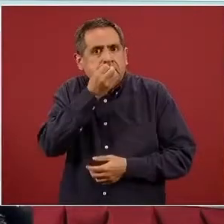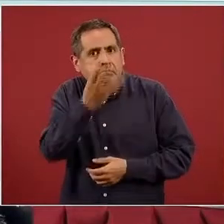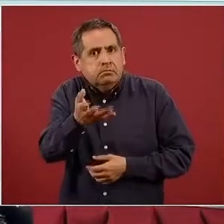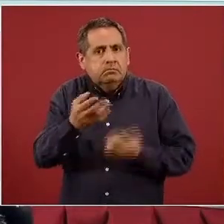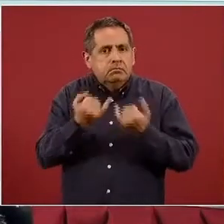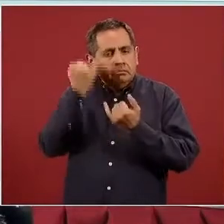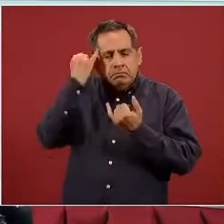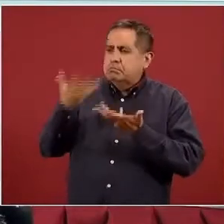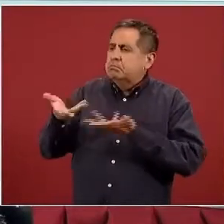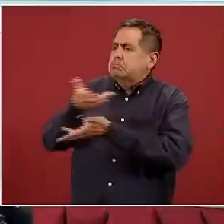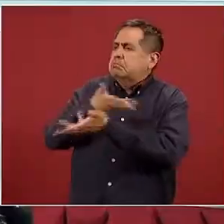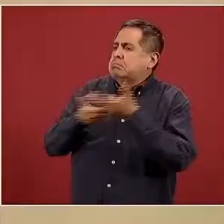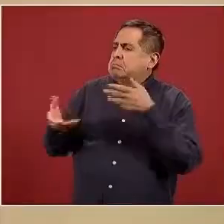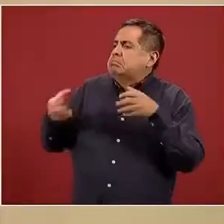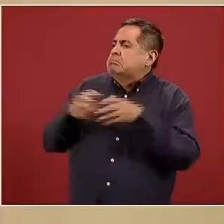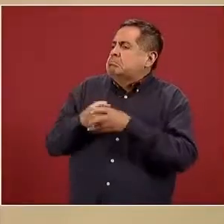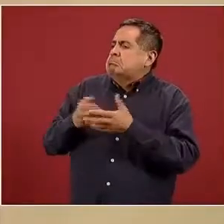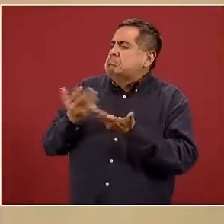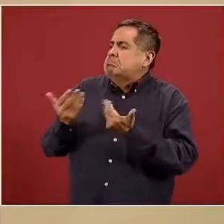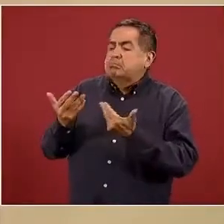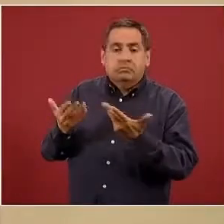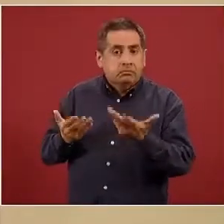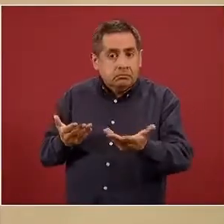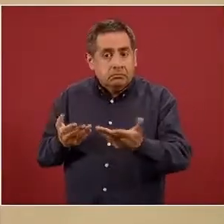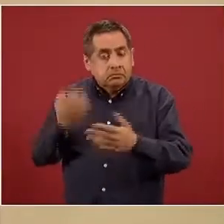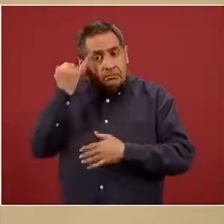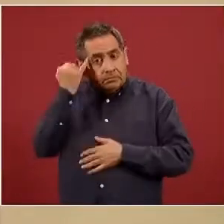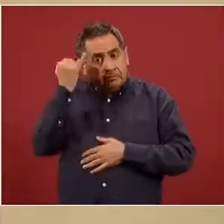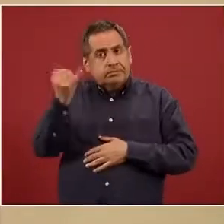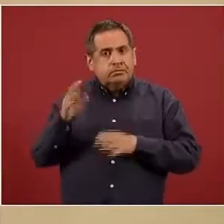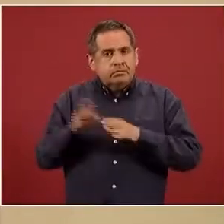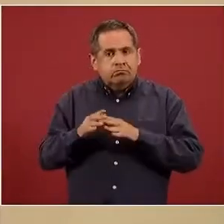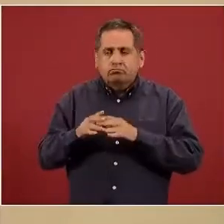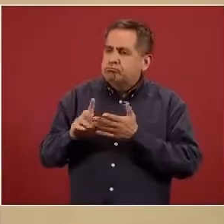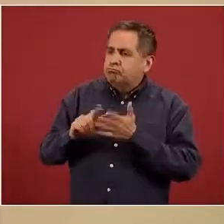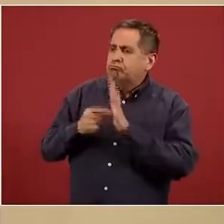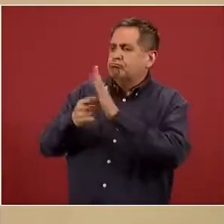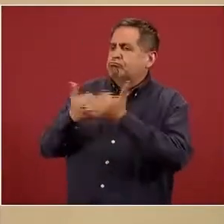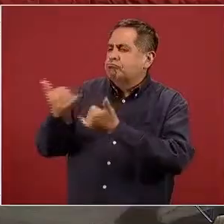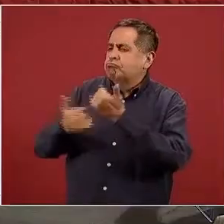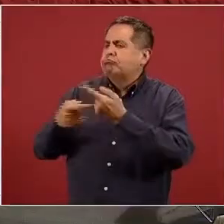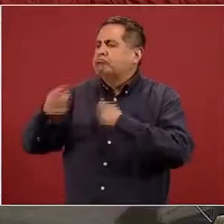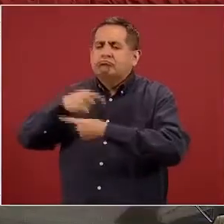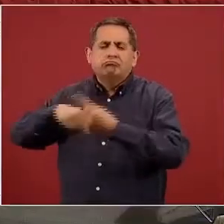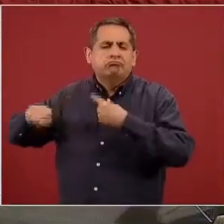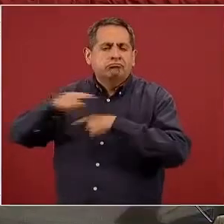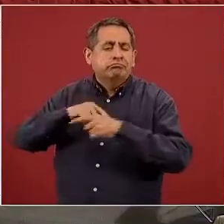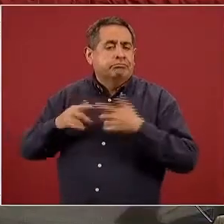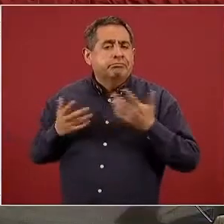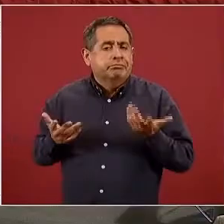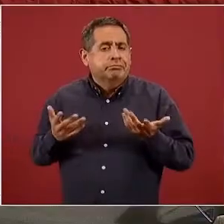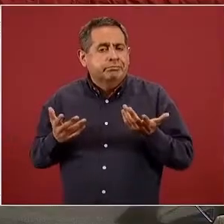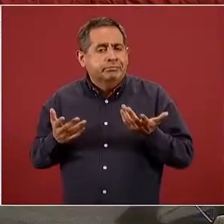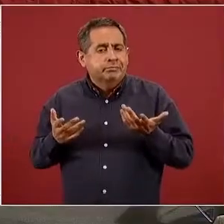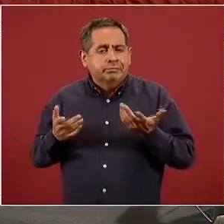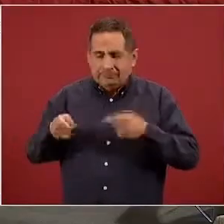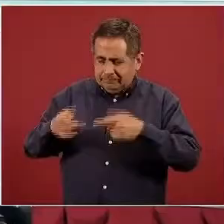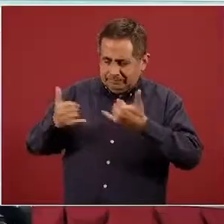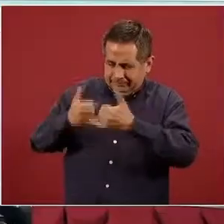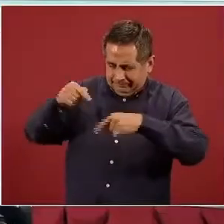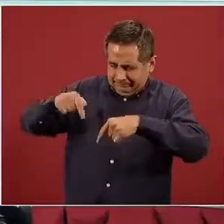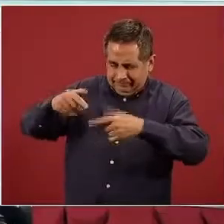a poder hacer ese tipo de cosas simplemente por el hecho de mostrar cómo se juega, ¿no? Cómo se juega un juego, ahora